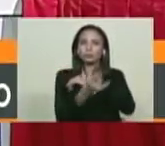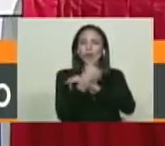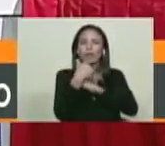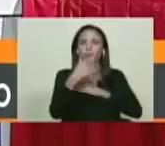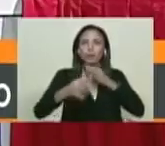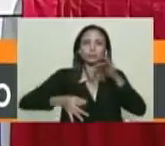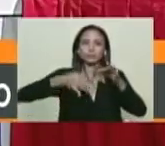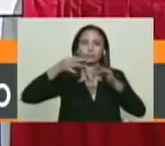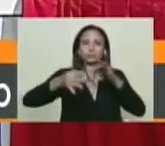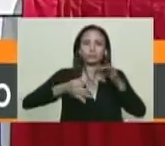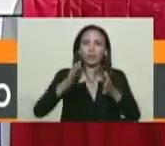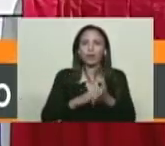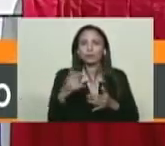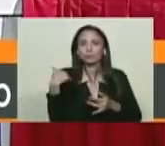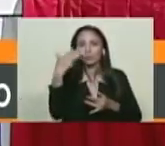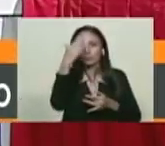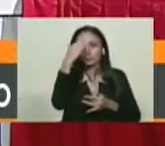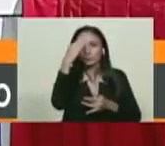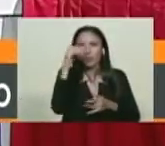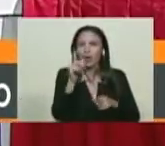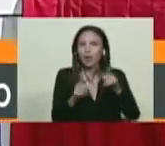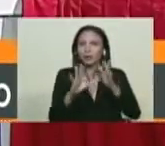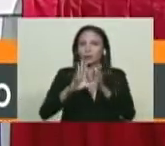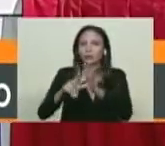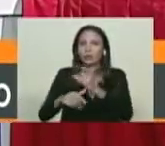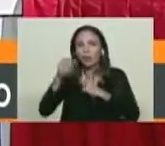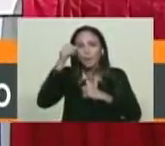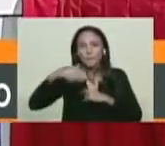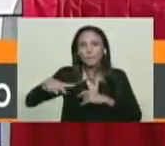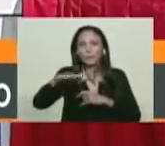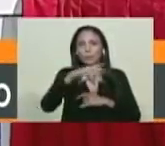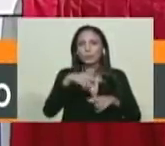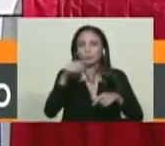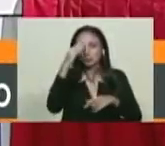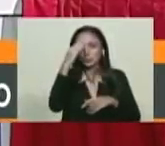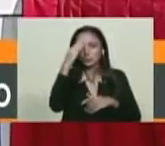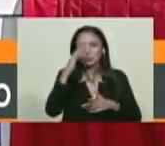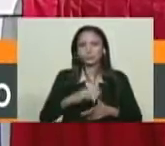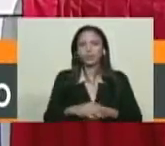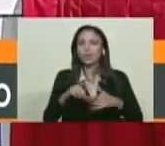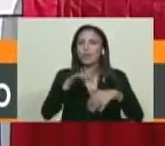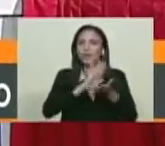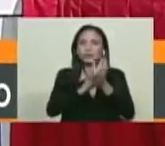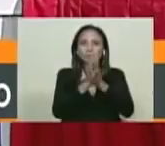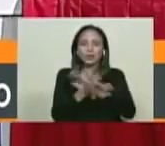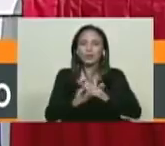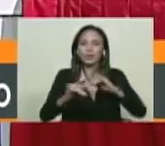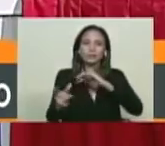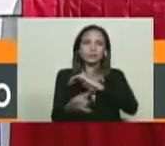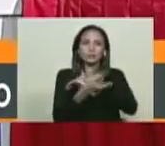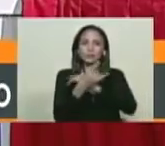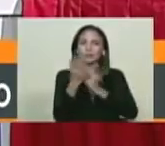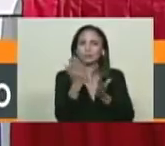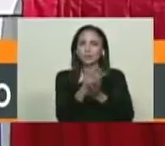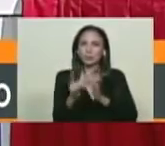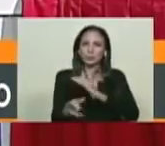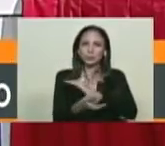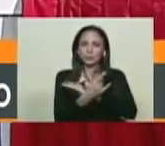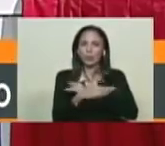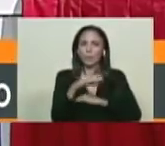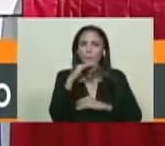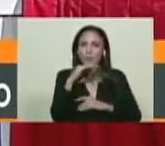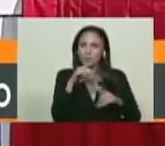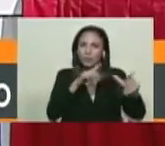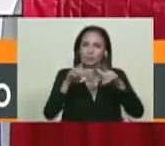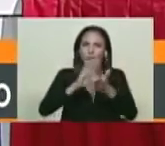la verdad que voy a decir al pueblo de Venezuela. Porque ya basta de traición, ¿verdad? Ya basta de